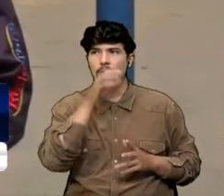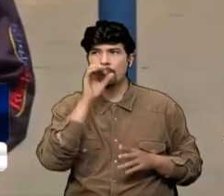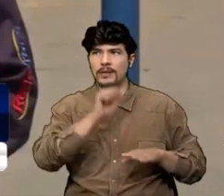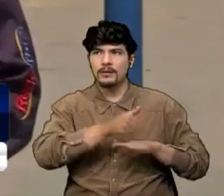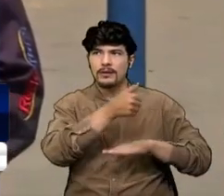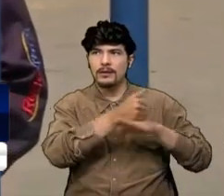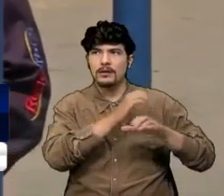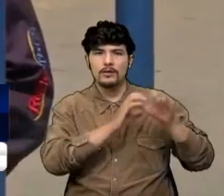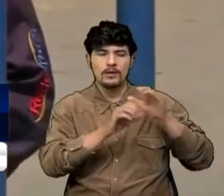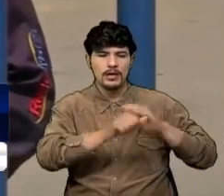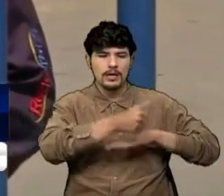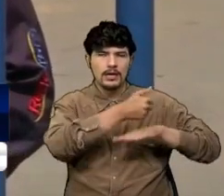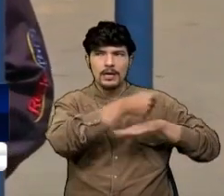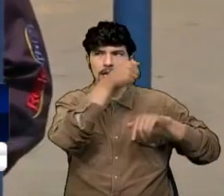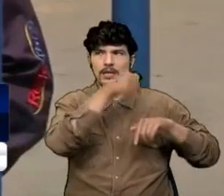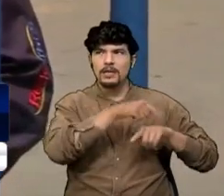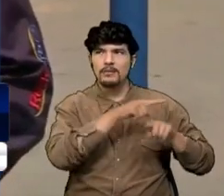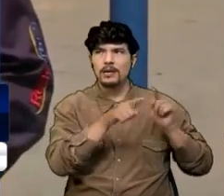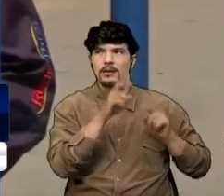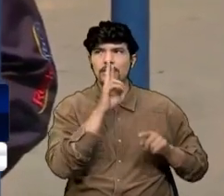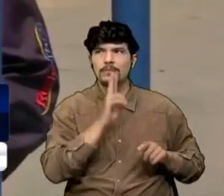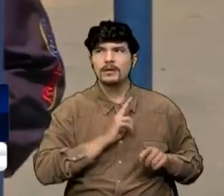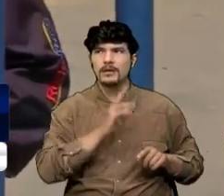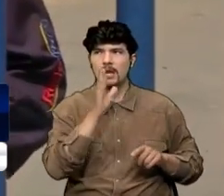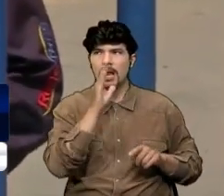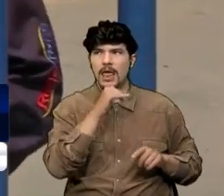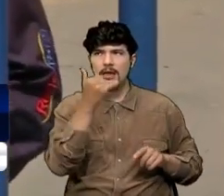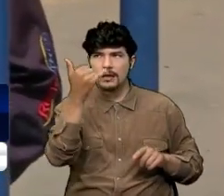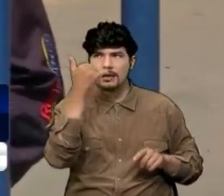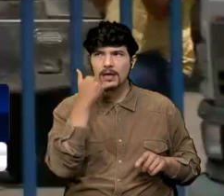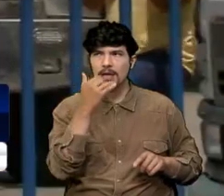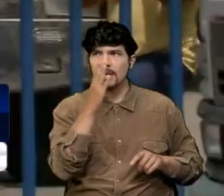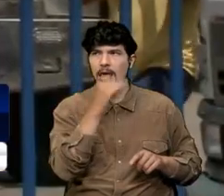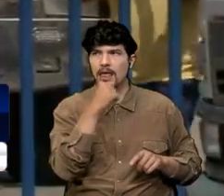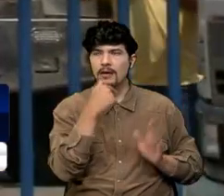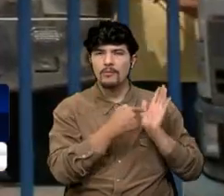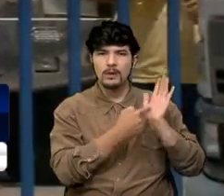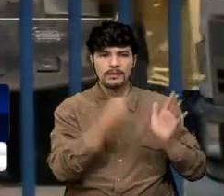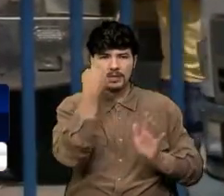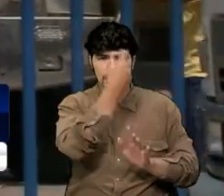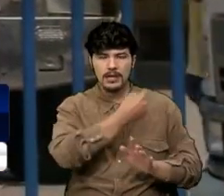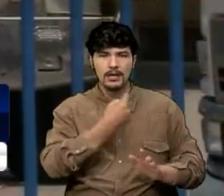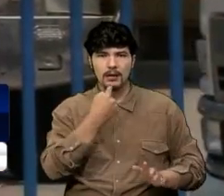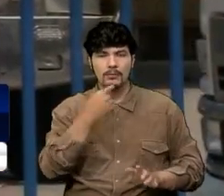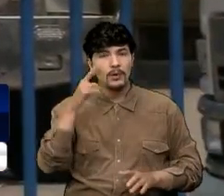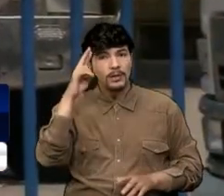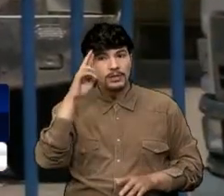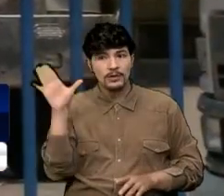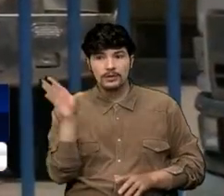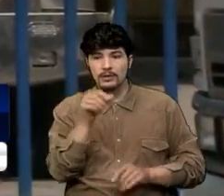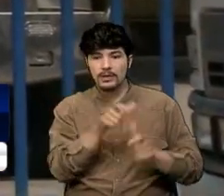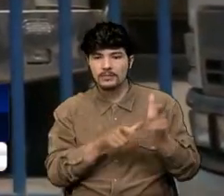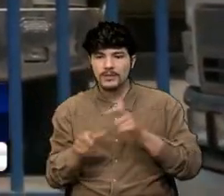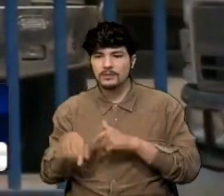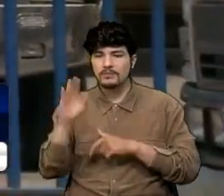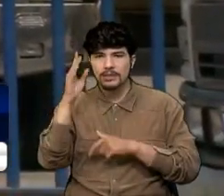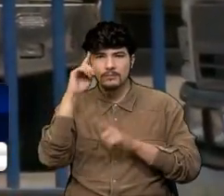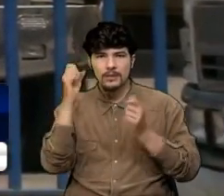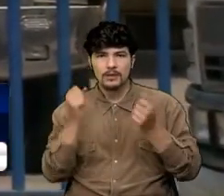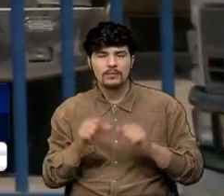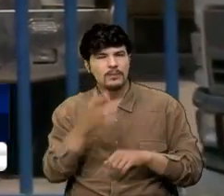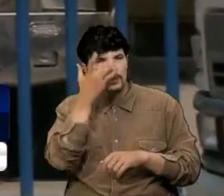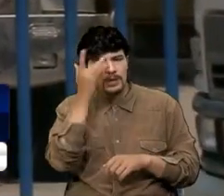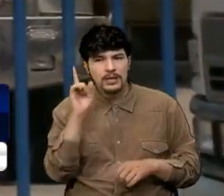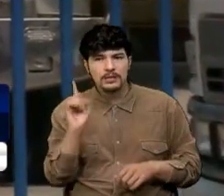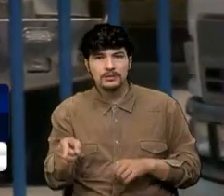acá, pero no me ha dicho, no me ha llamado, no ha dicho nada, no ha dado la cara. Para los manifestantes lo más preocupante es que